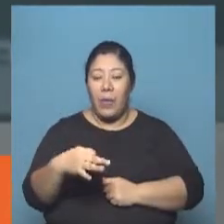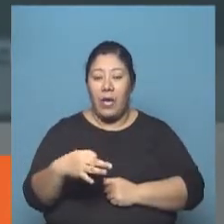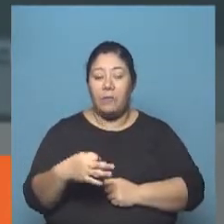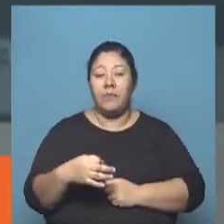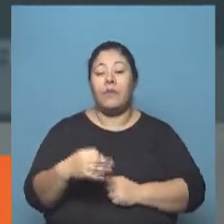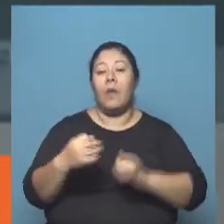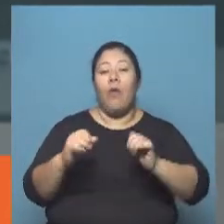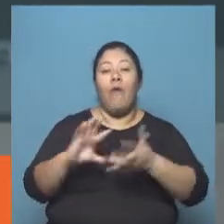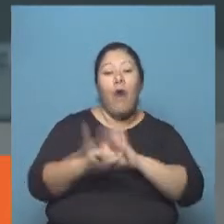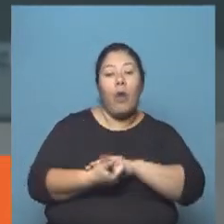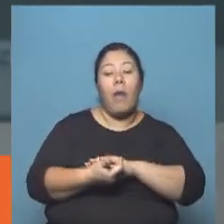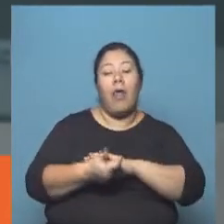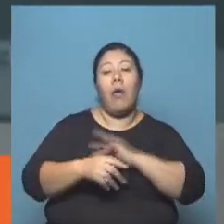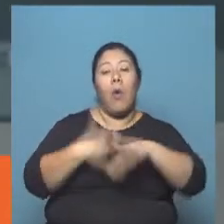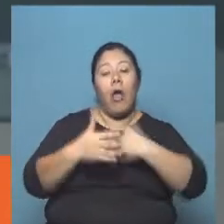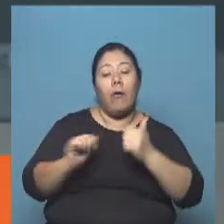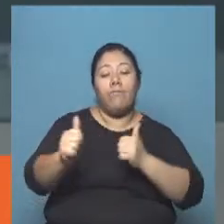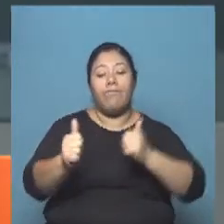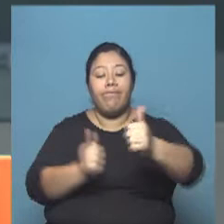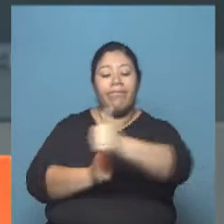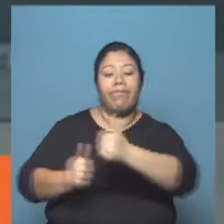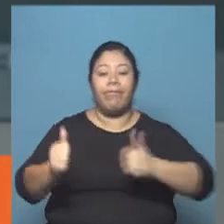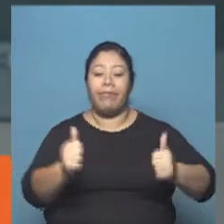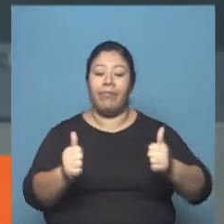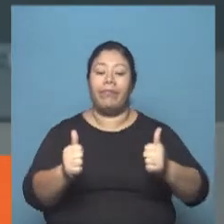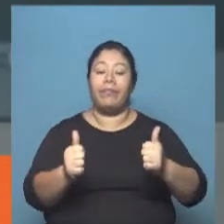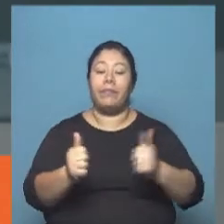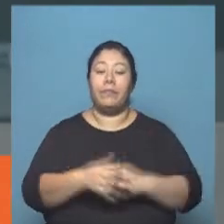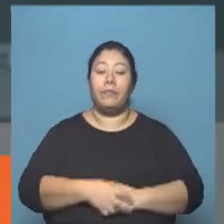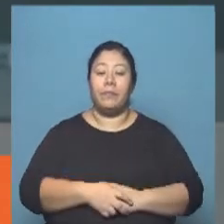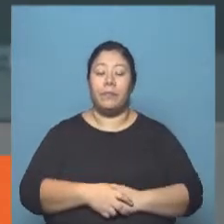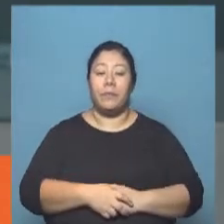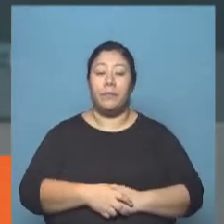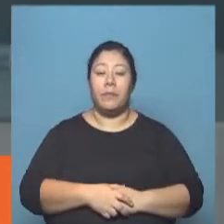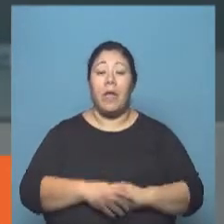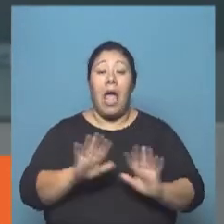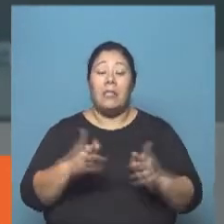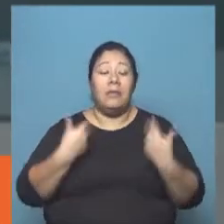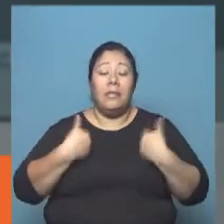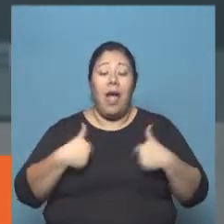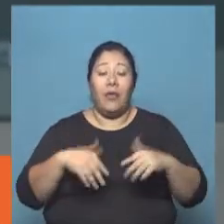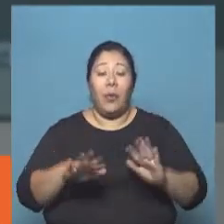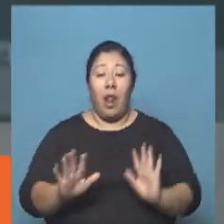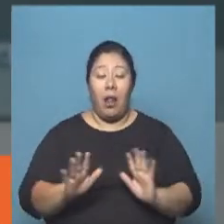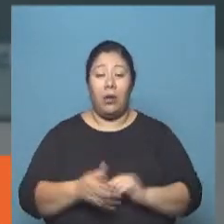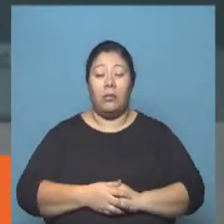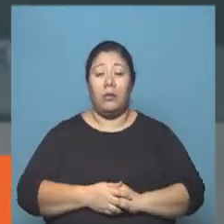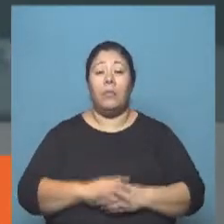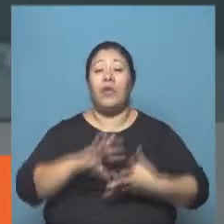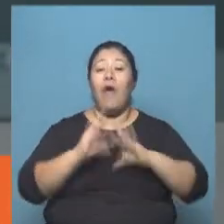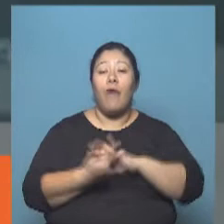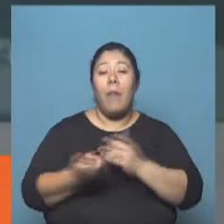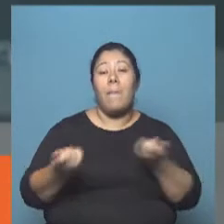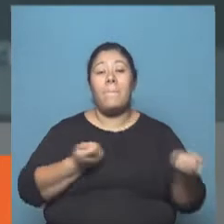cuando en realidad para nosotros es algo bastante natural, porque es algo que manejamos desde el primer